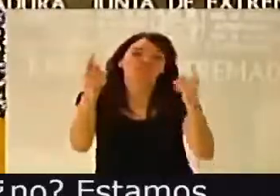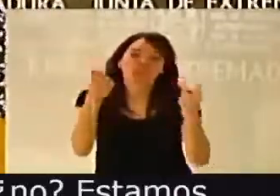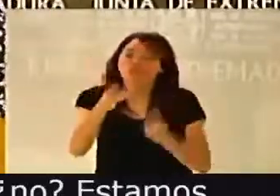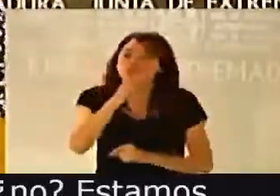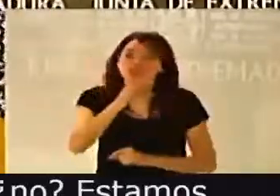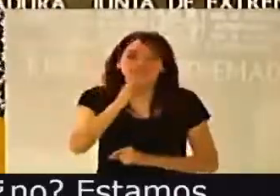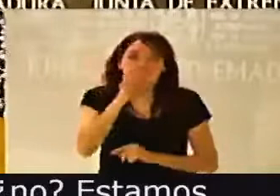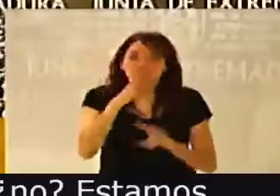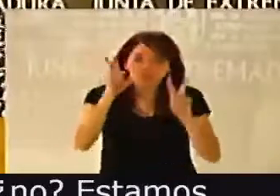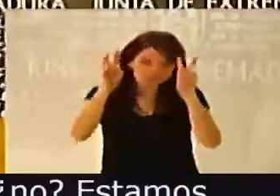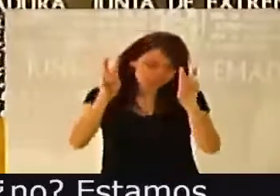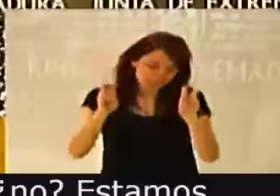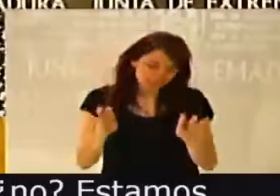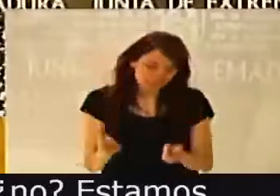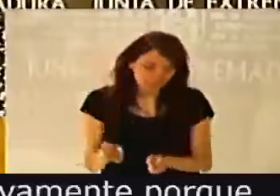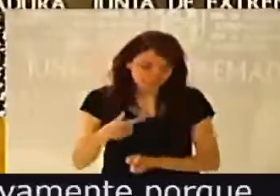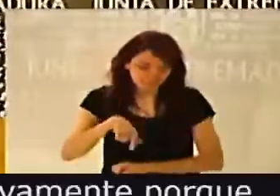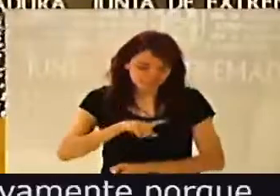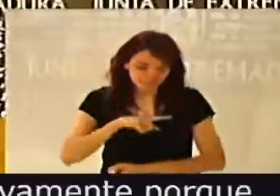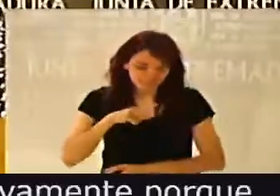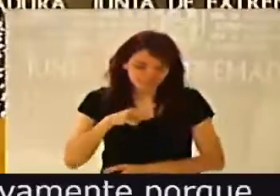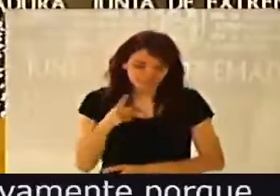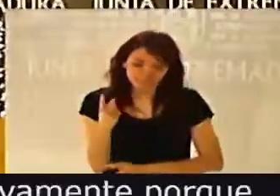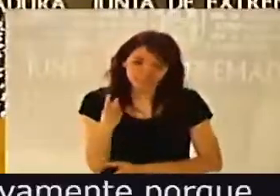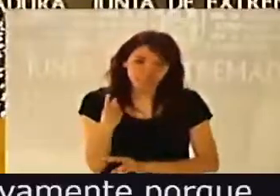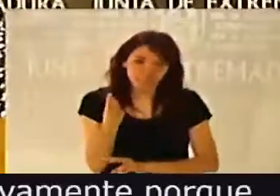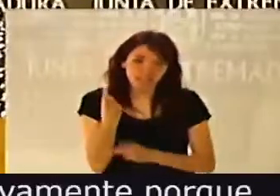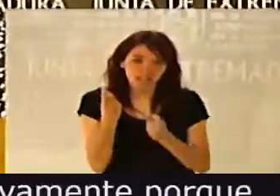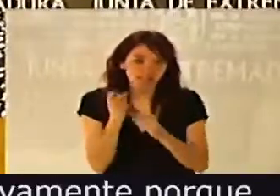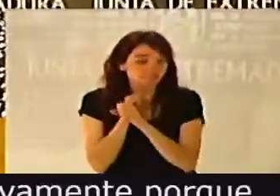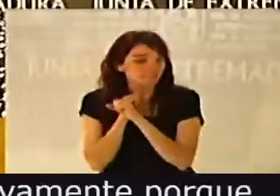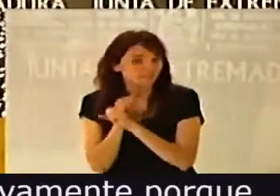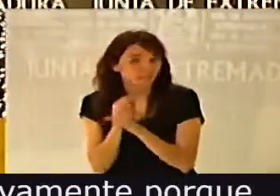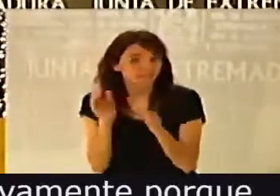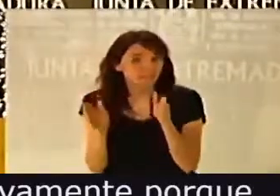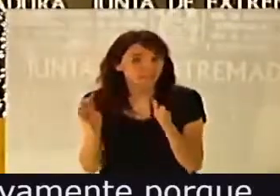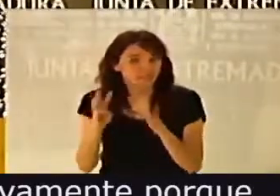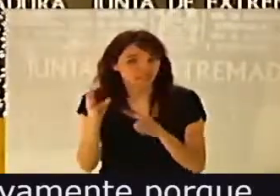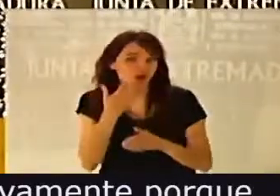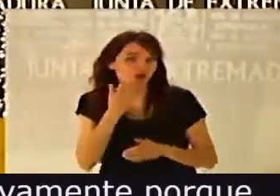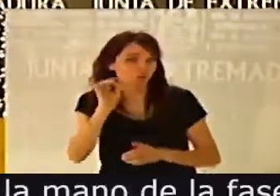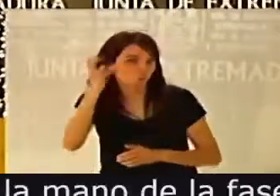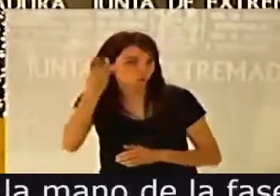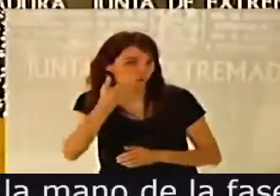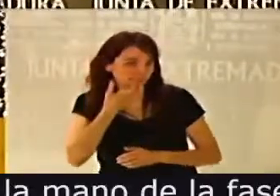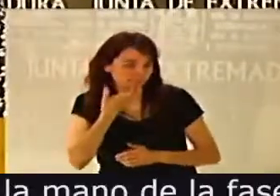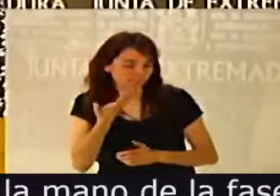son cuestiones que necesariamente vendrán de la mano de la fase 3. Les pongo otro ejemplo.